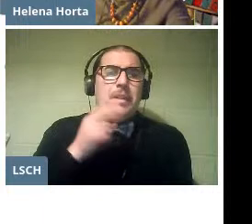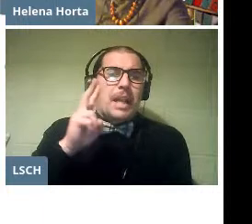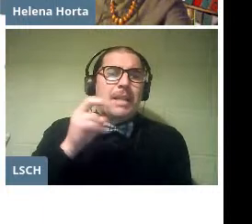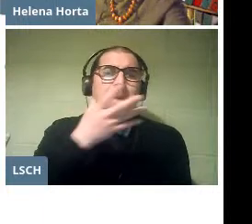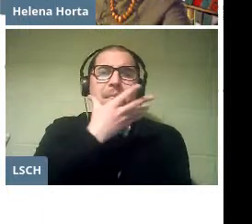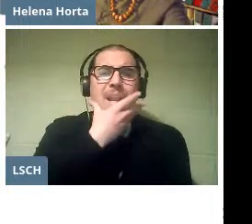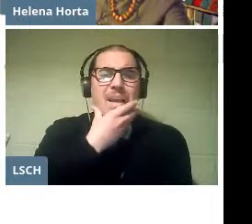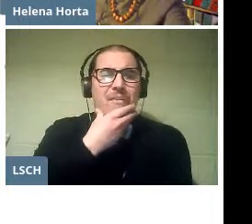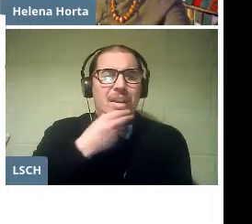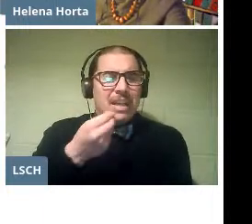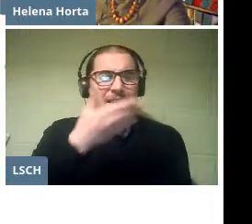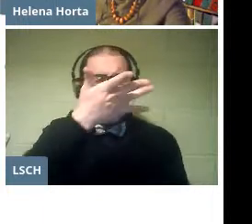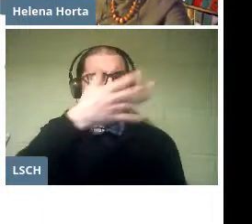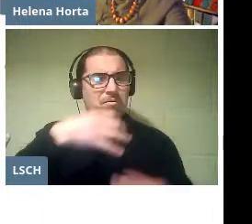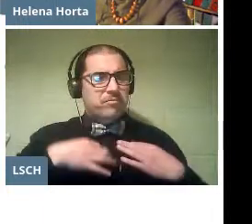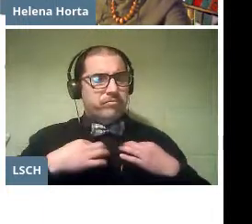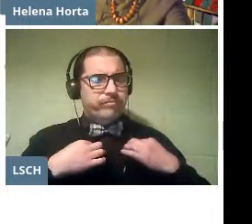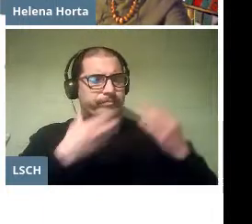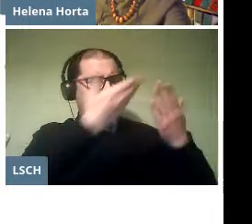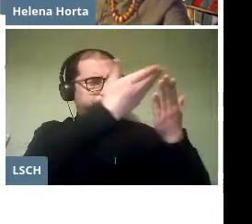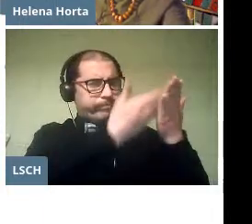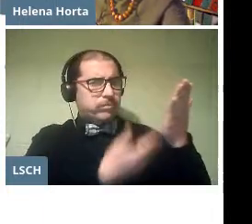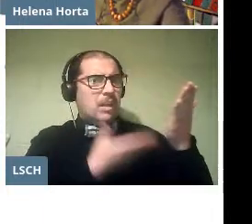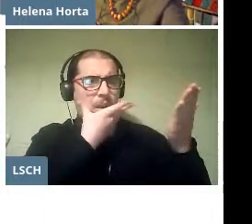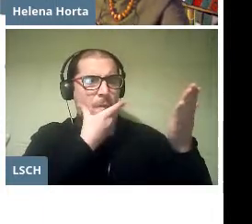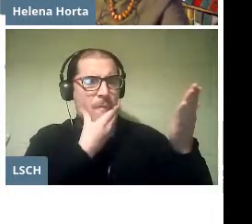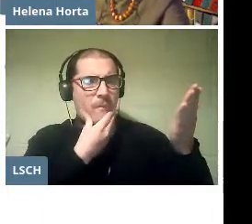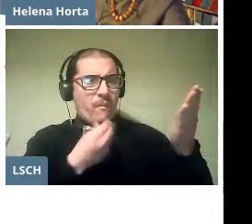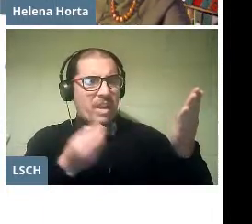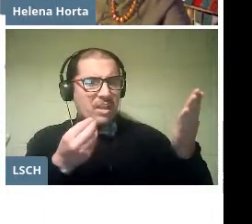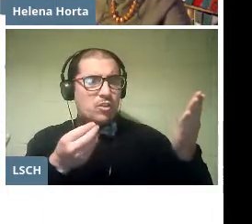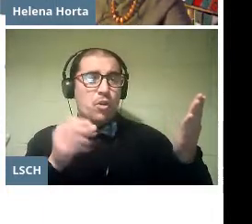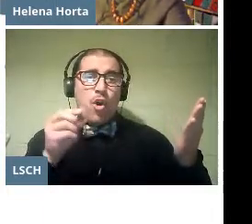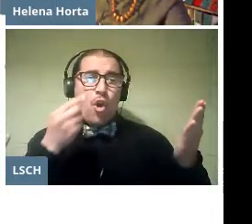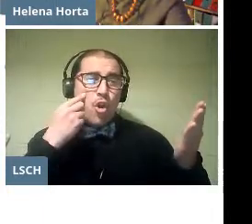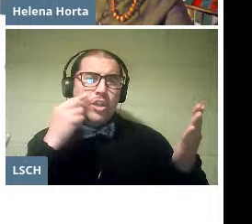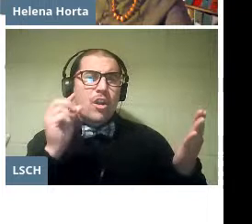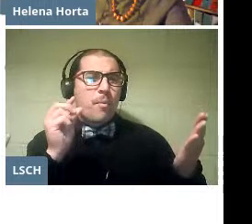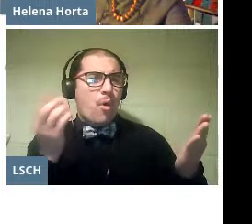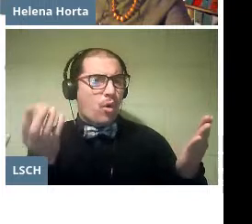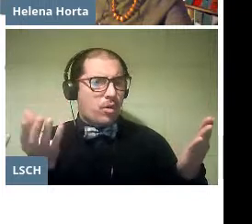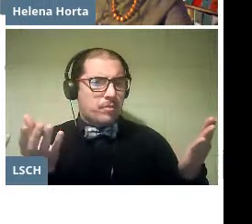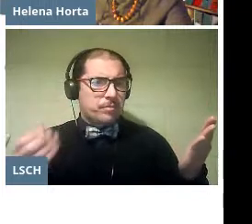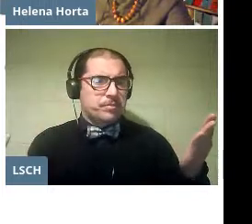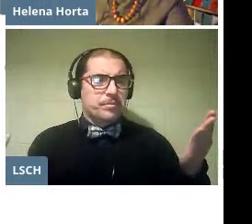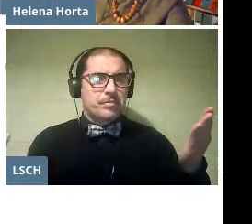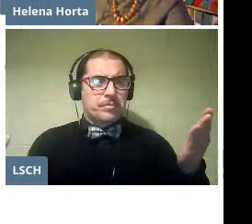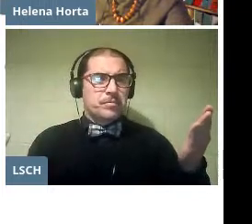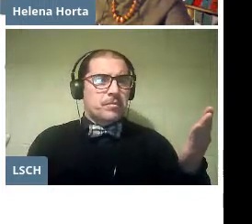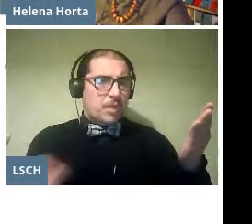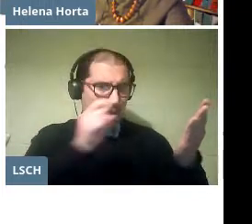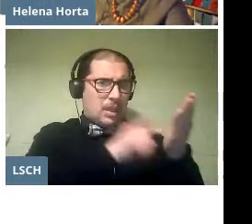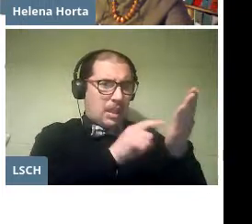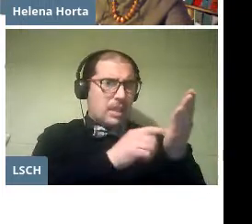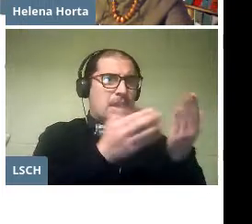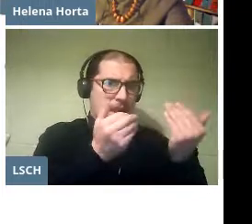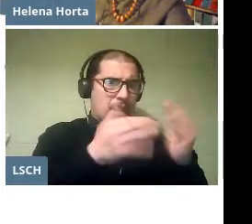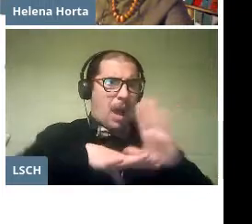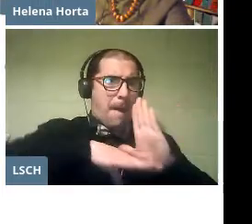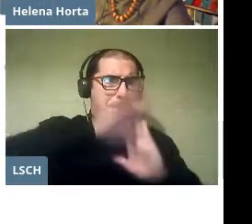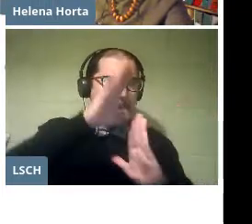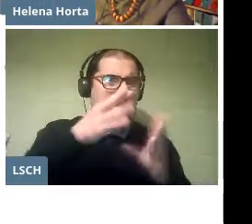belleza de estos textiles poco conocidos, que necesitan ser